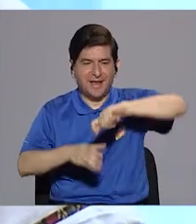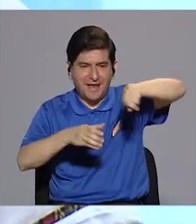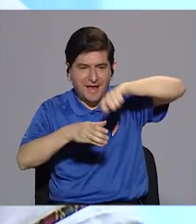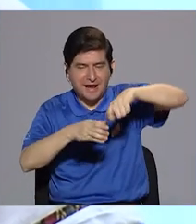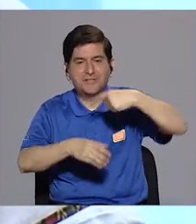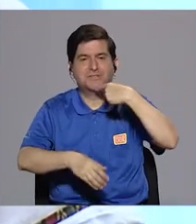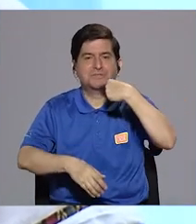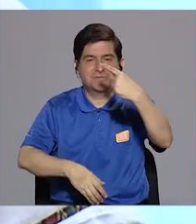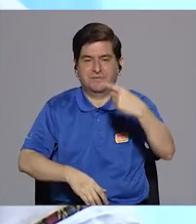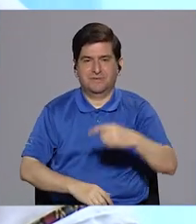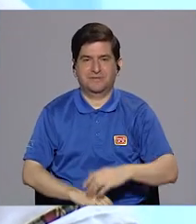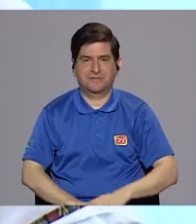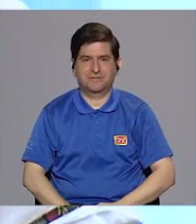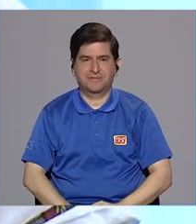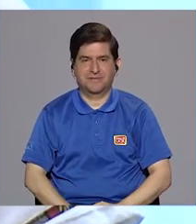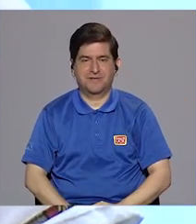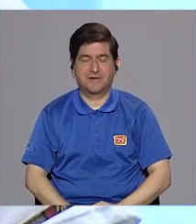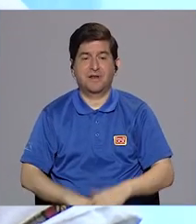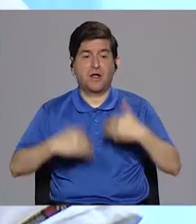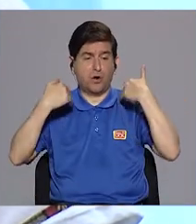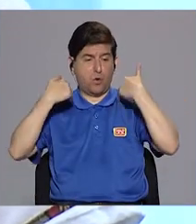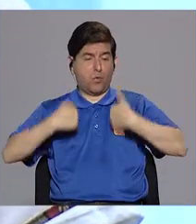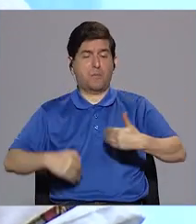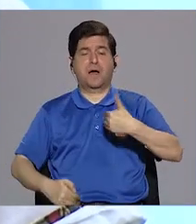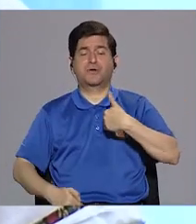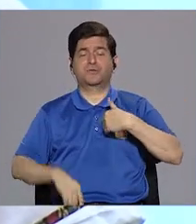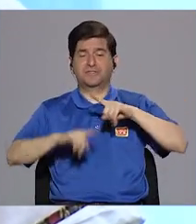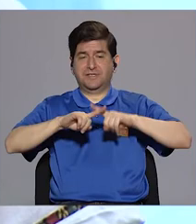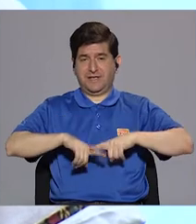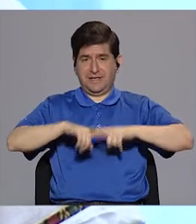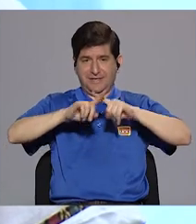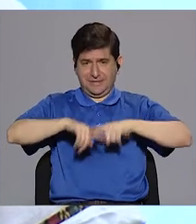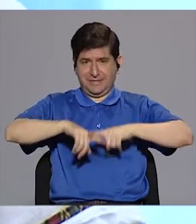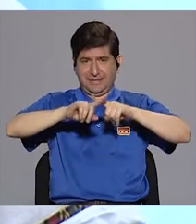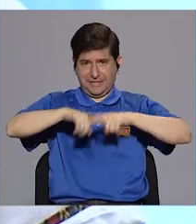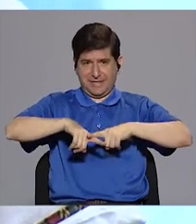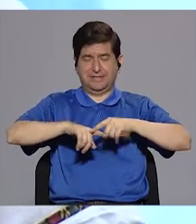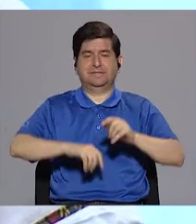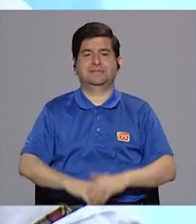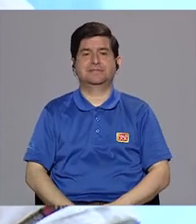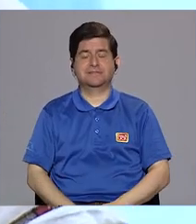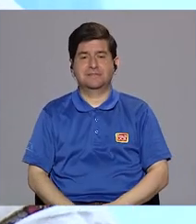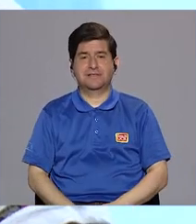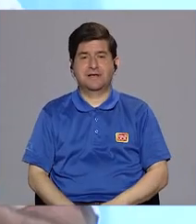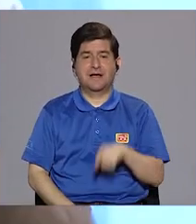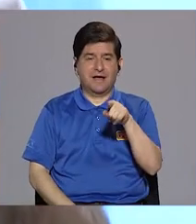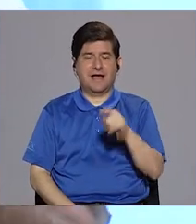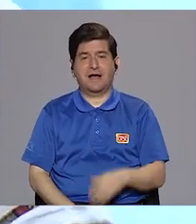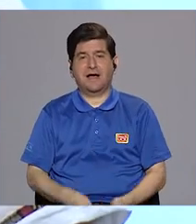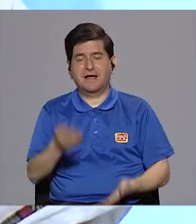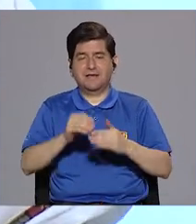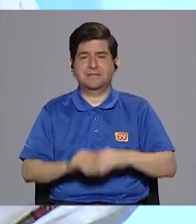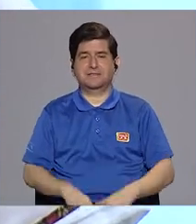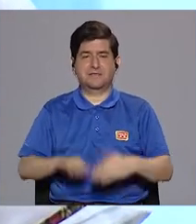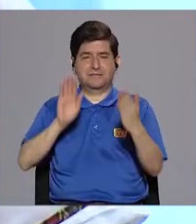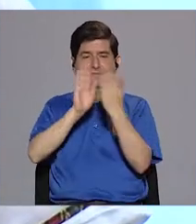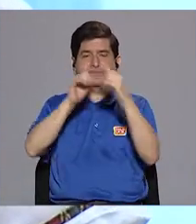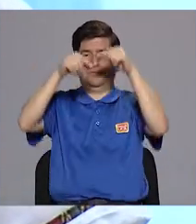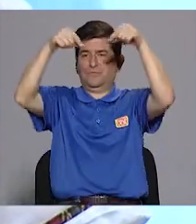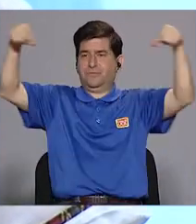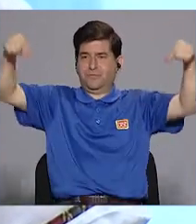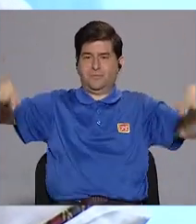El azúcar que dice... los humanos tenemos una tendencia a meternos delante de pantallas.